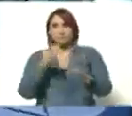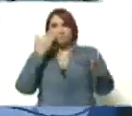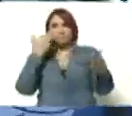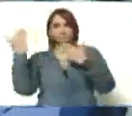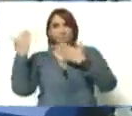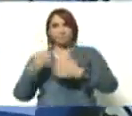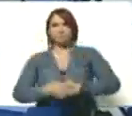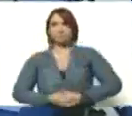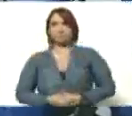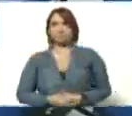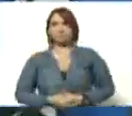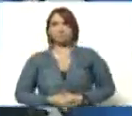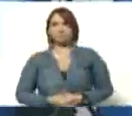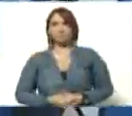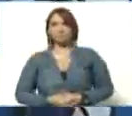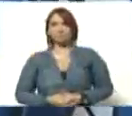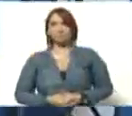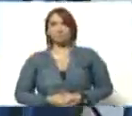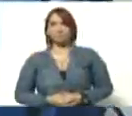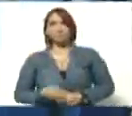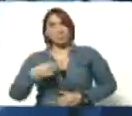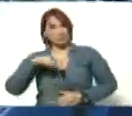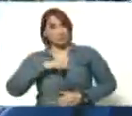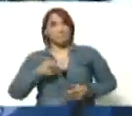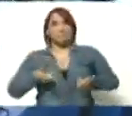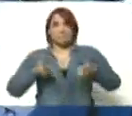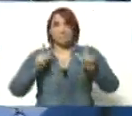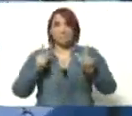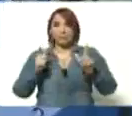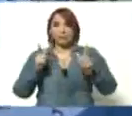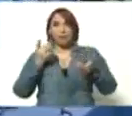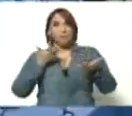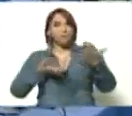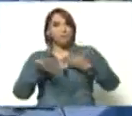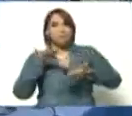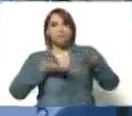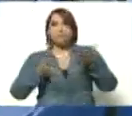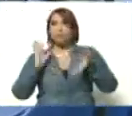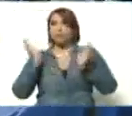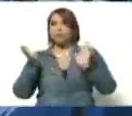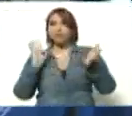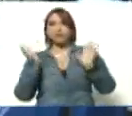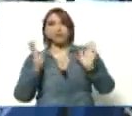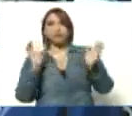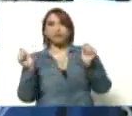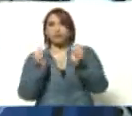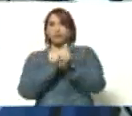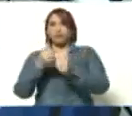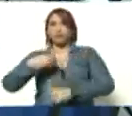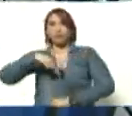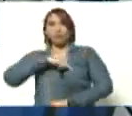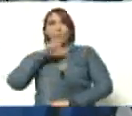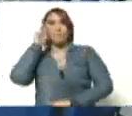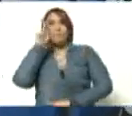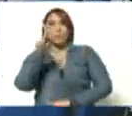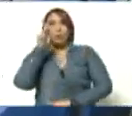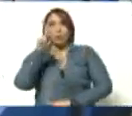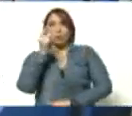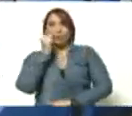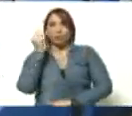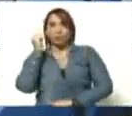plataforma a nosotros nos permite interactuar con nuestros profesores